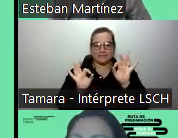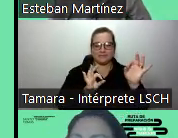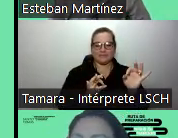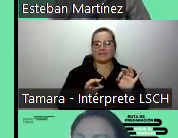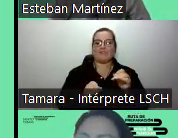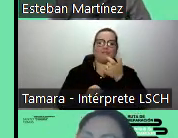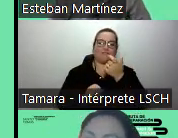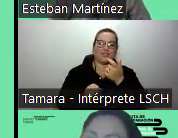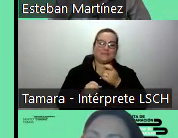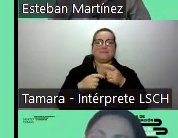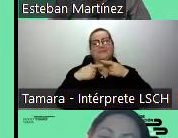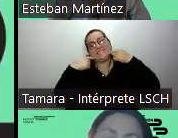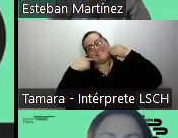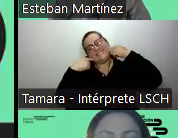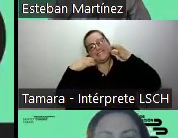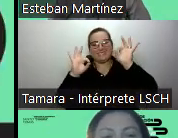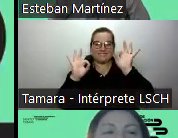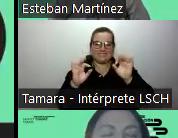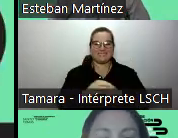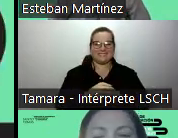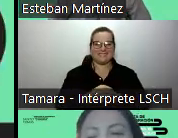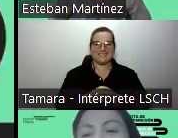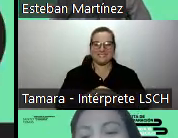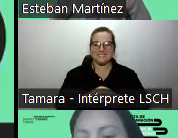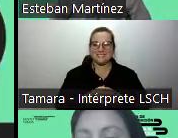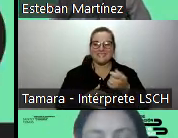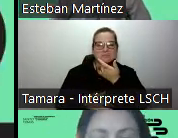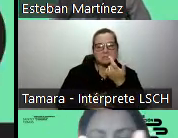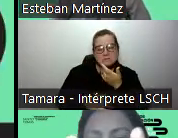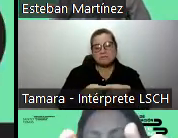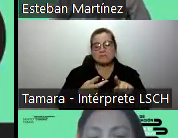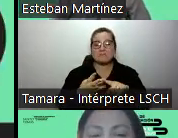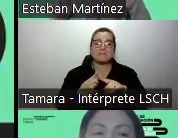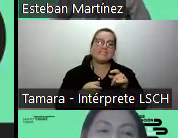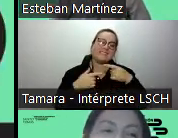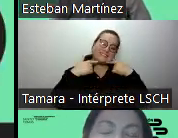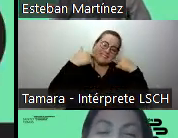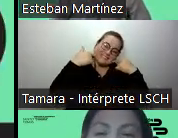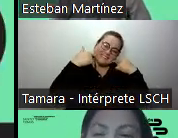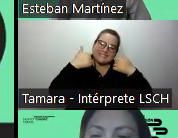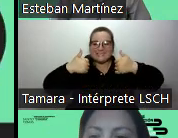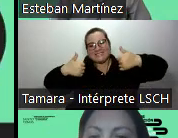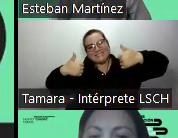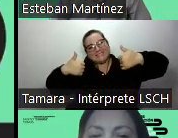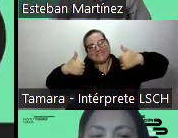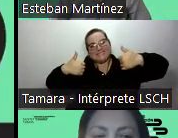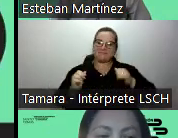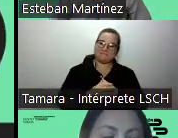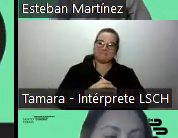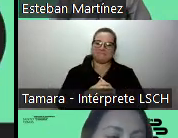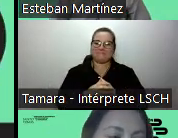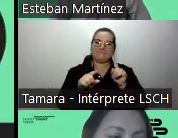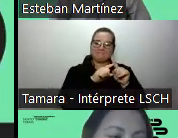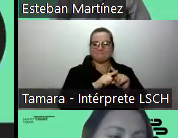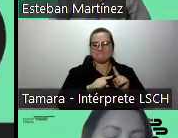chistosa sí s así sí una foto chistosa bueno que salgan sonrientes deditos para arriba La idea es que